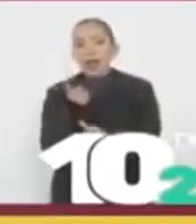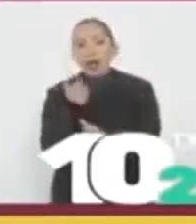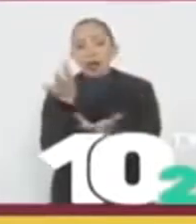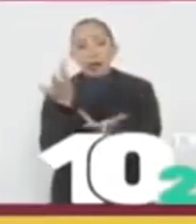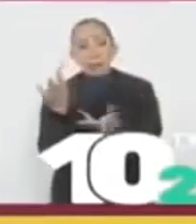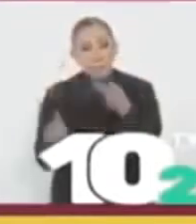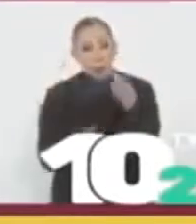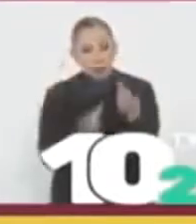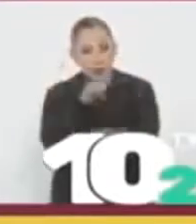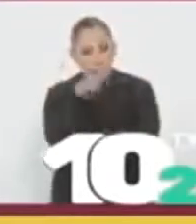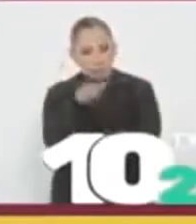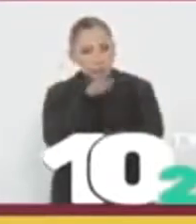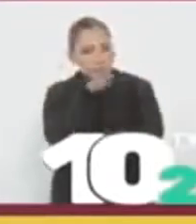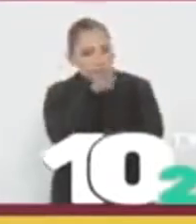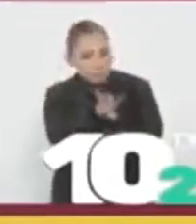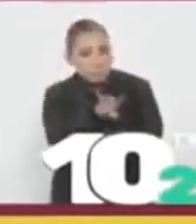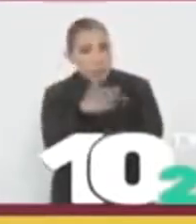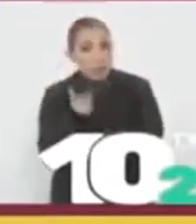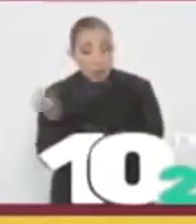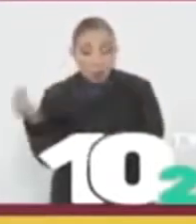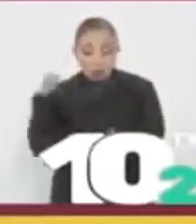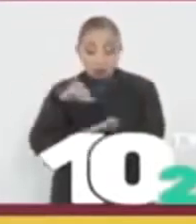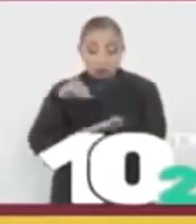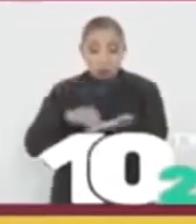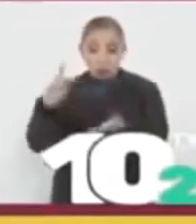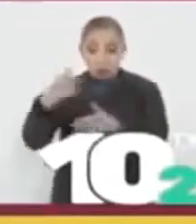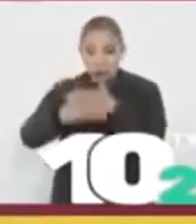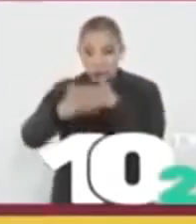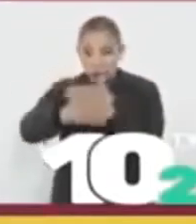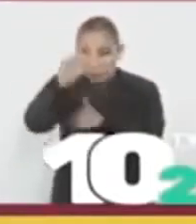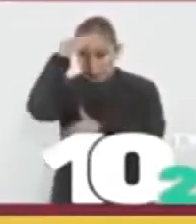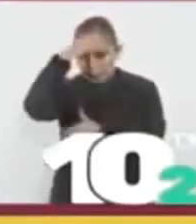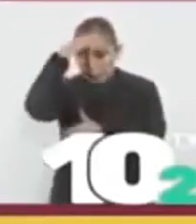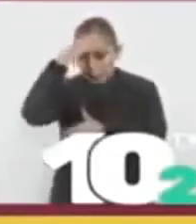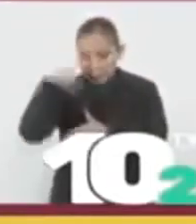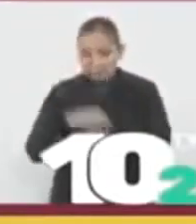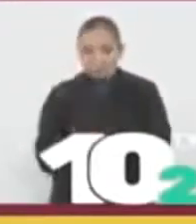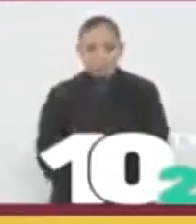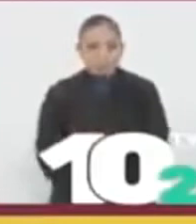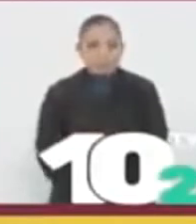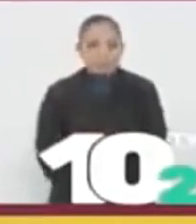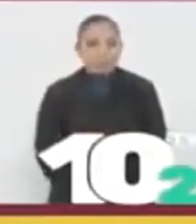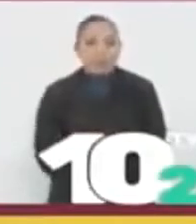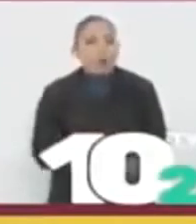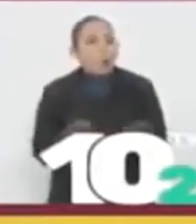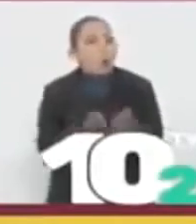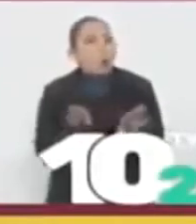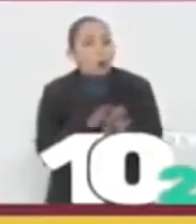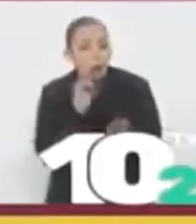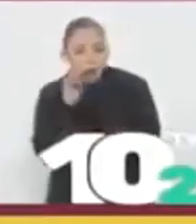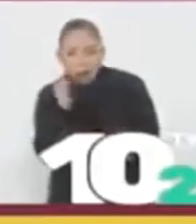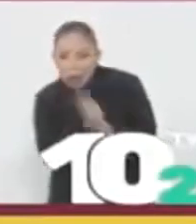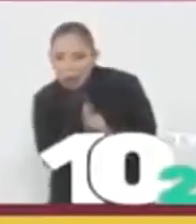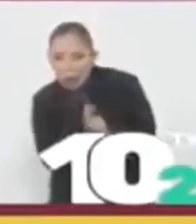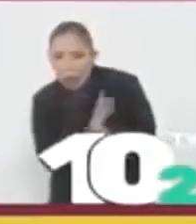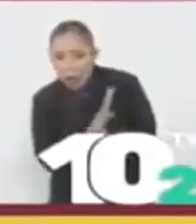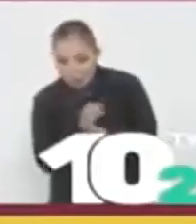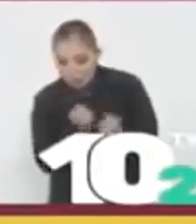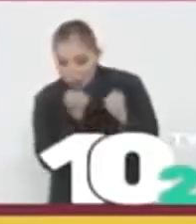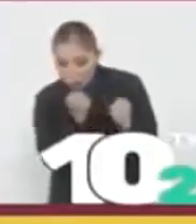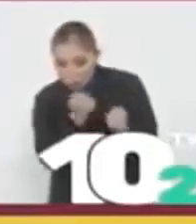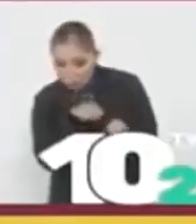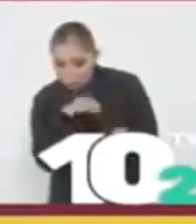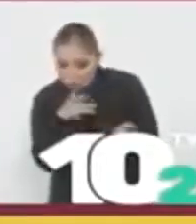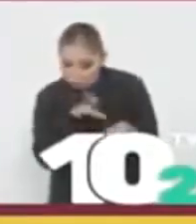podrán responder las preguntas. No olviden anexarlas a su carpeta de experiencias. ¿Cómo se puede identificar si